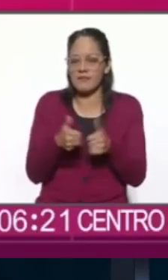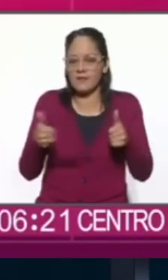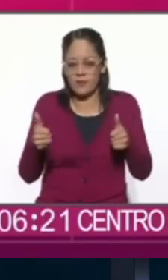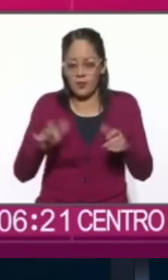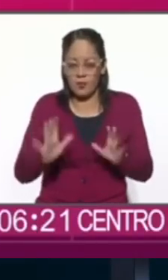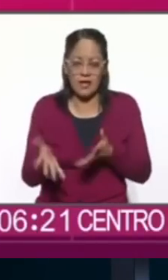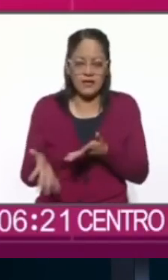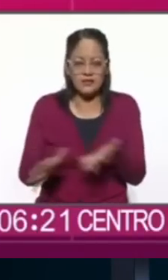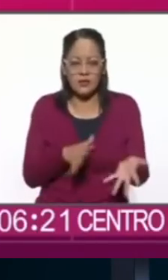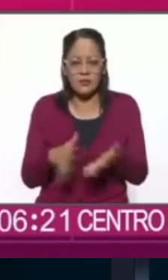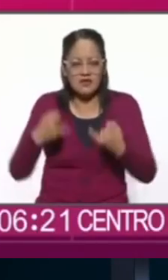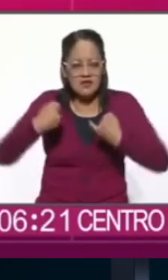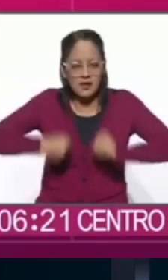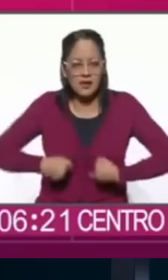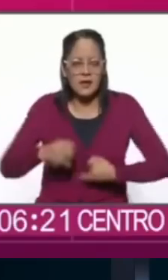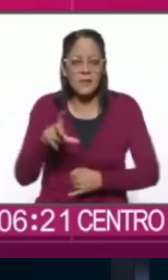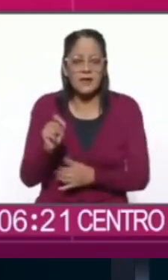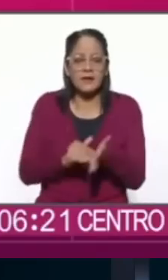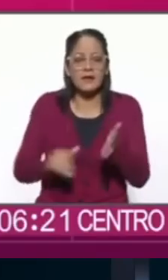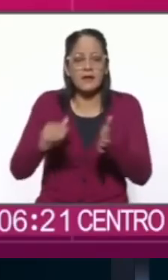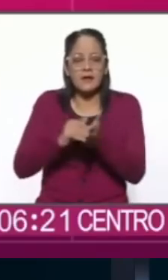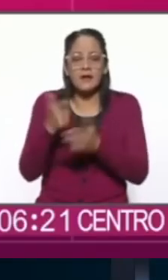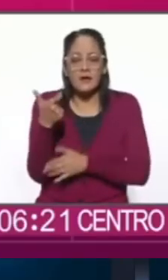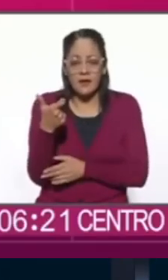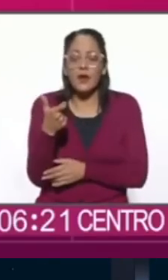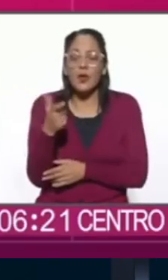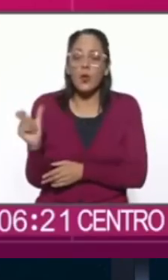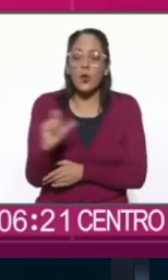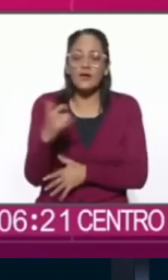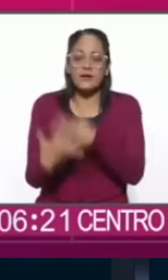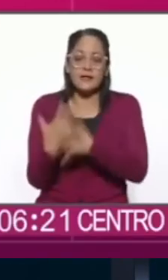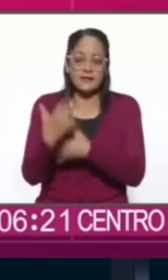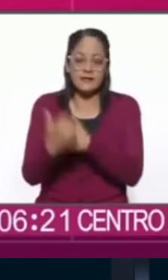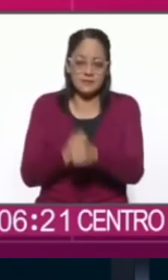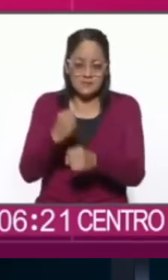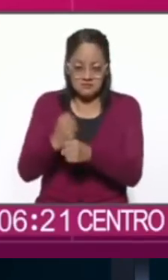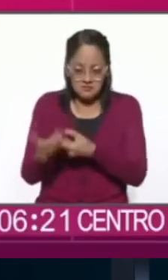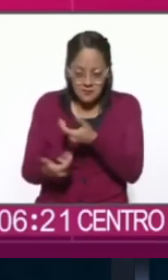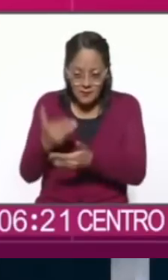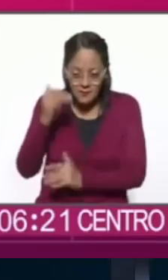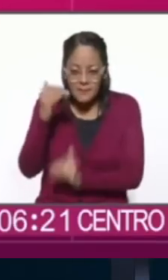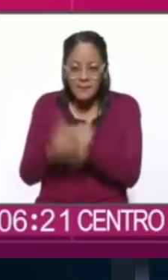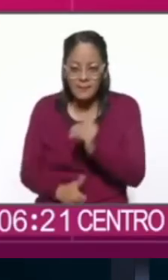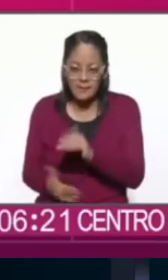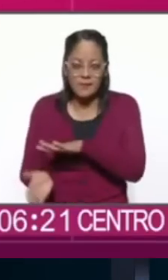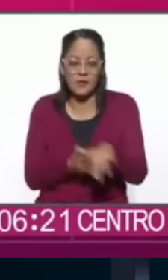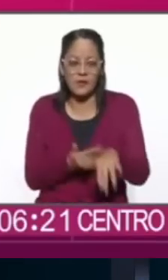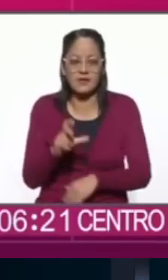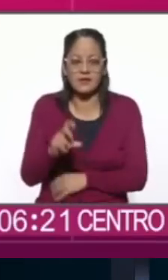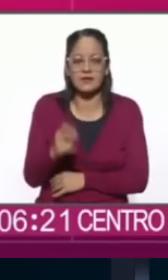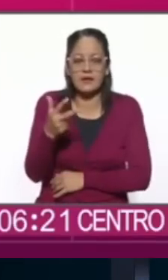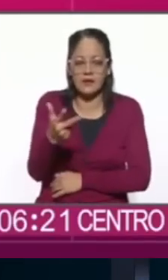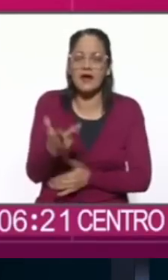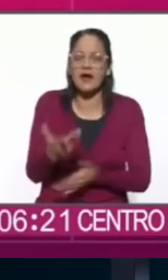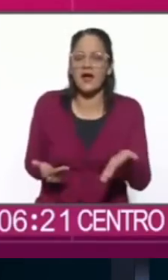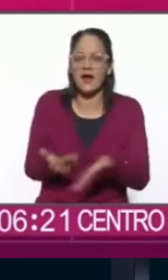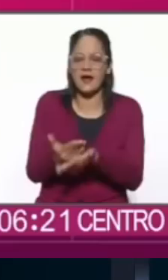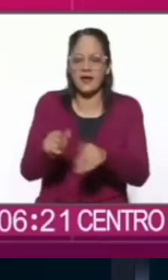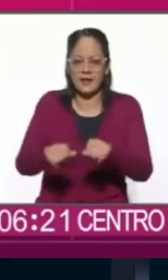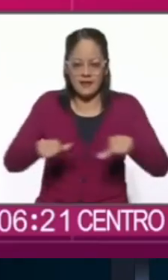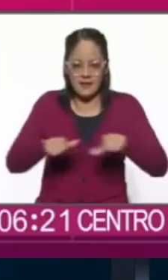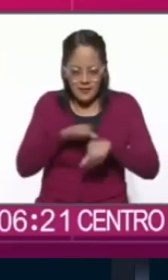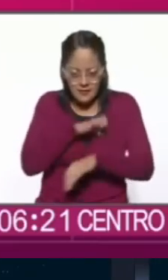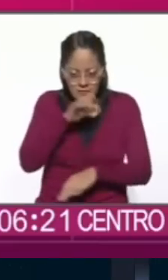de aproximadamente 20 millones de pesos al final de sus 15 años de servicio. 38. Acceso a una área de